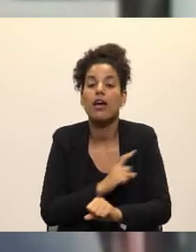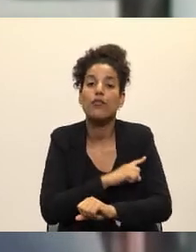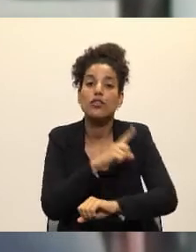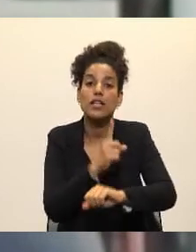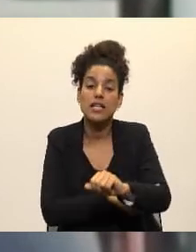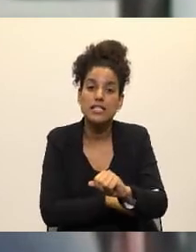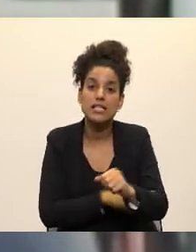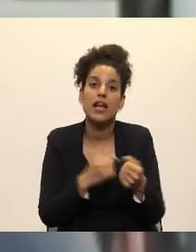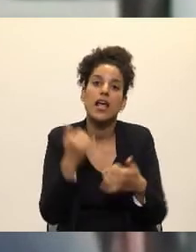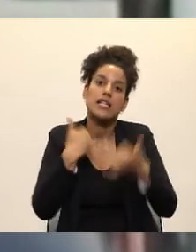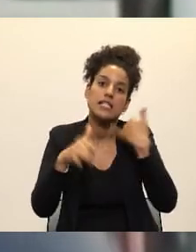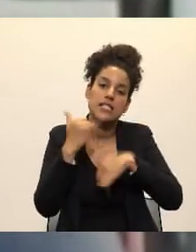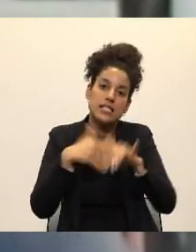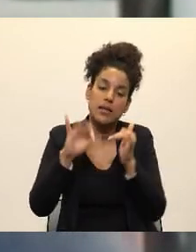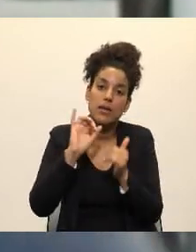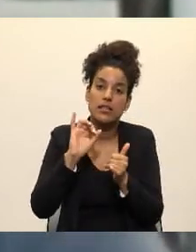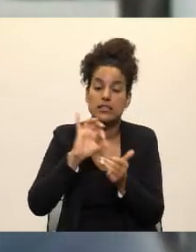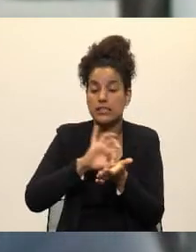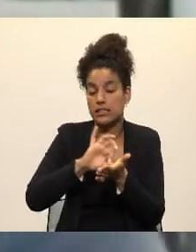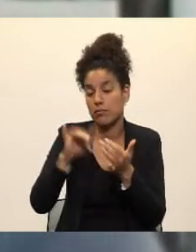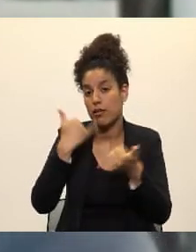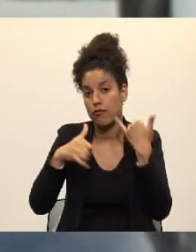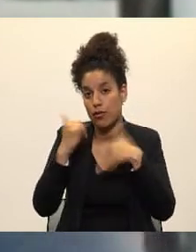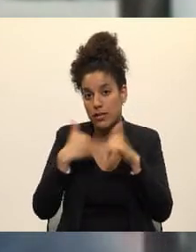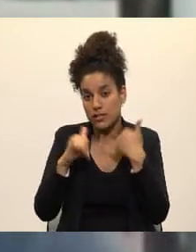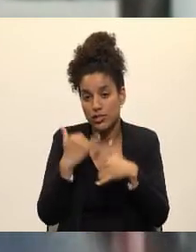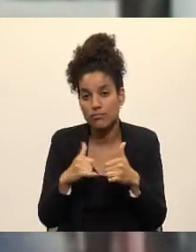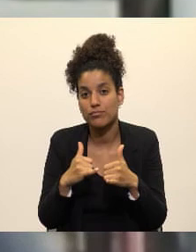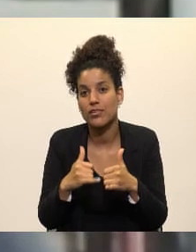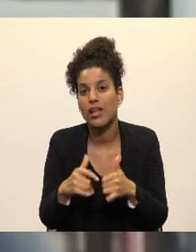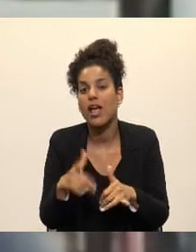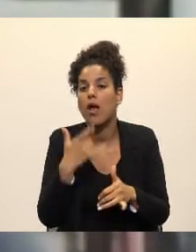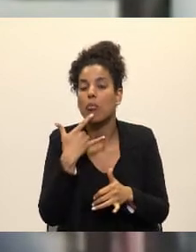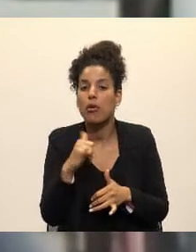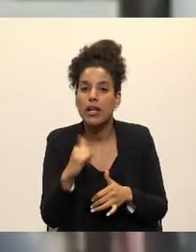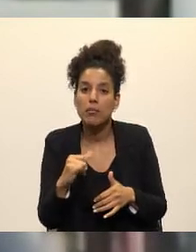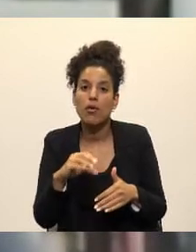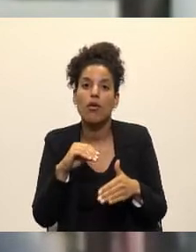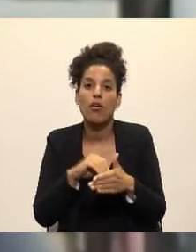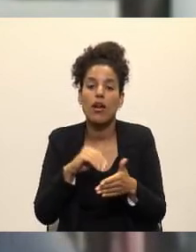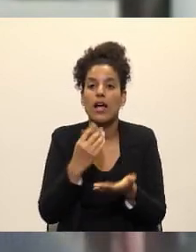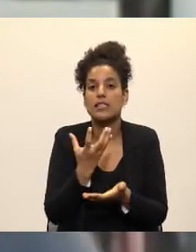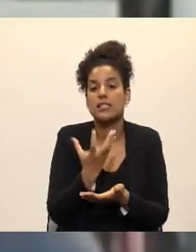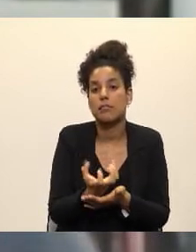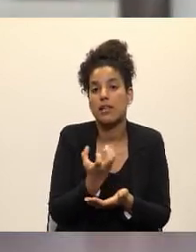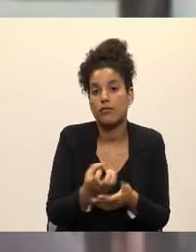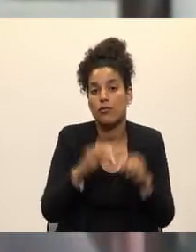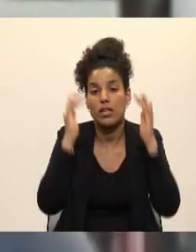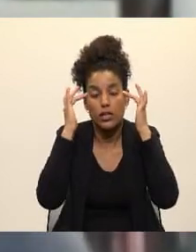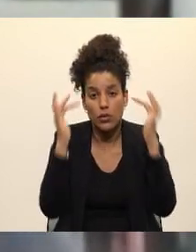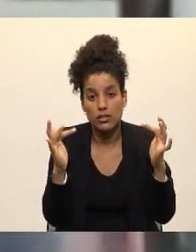los sistemas de información y que estén articulados, por ejemplo, con las plataformas educativas. Es decir,